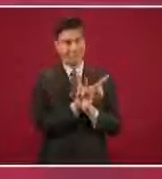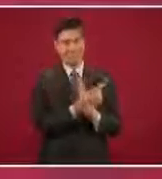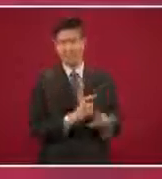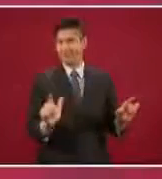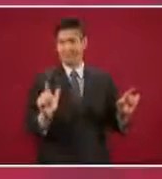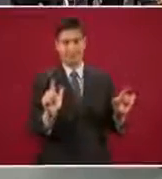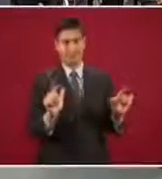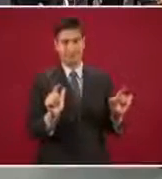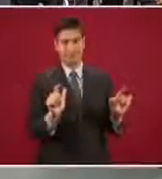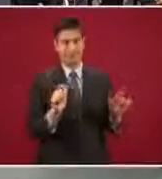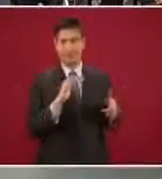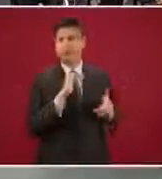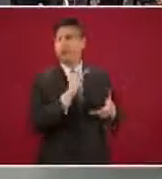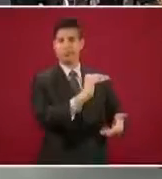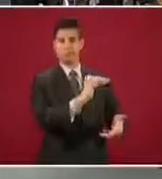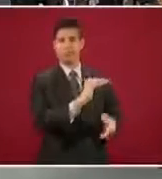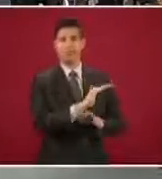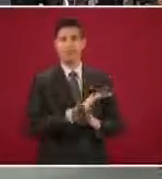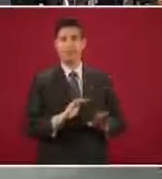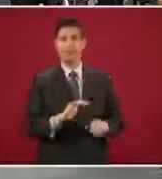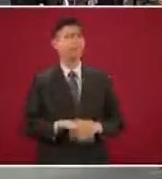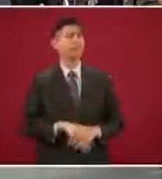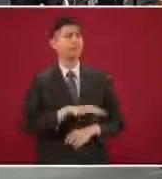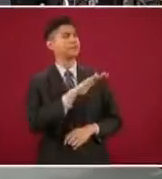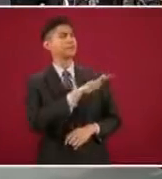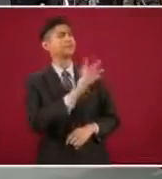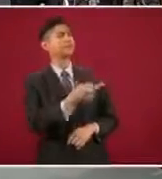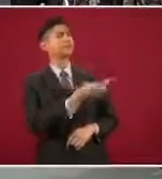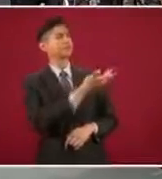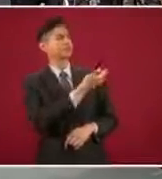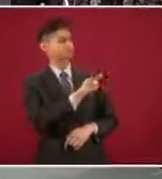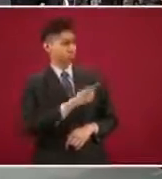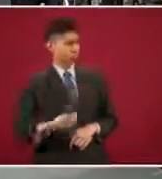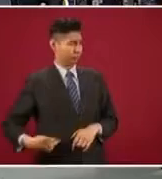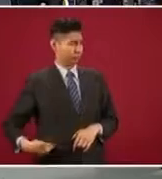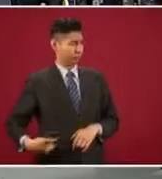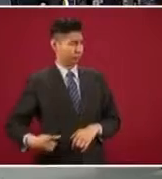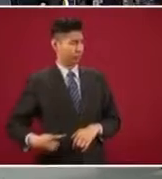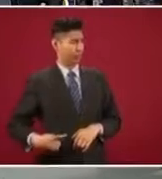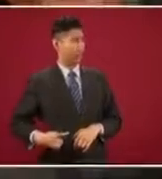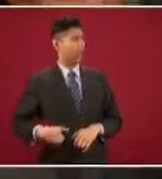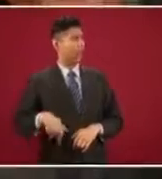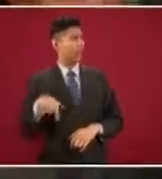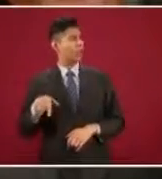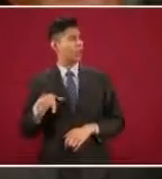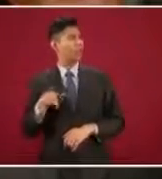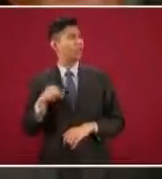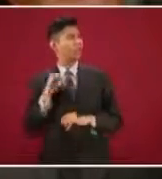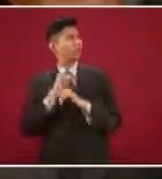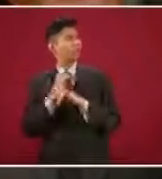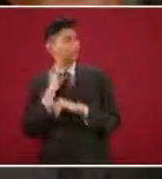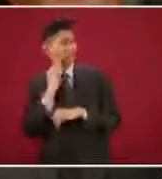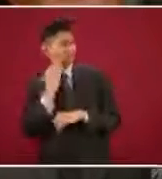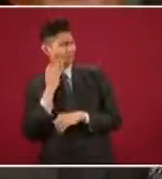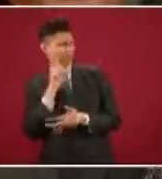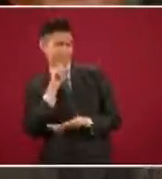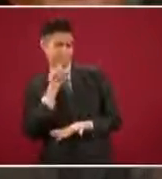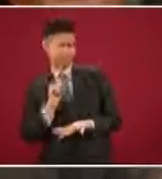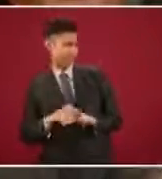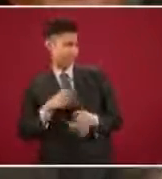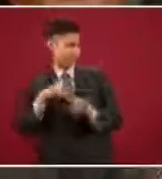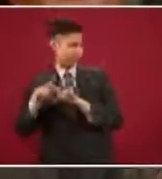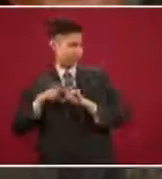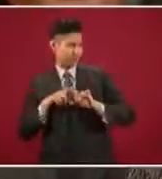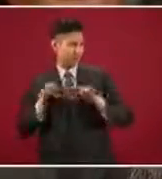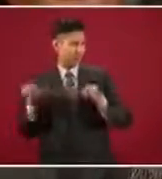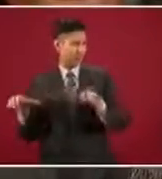Señor presidente, nada más una duda. Estamos viendo aquí en redes sociales que la gente está manifestando, dice que son dos cosas, que una